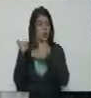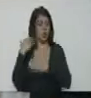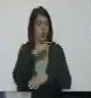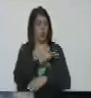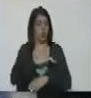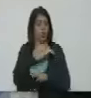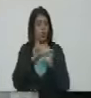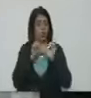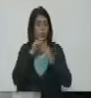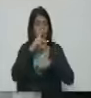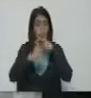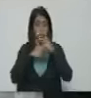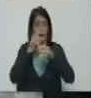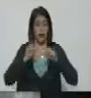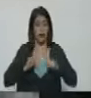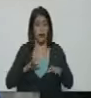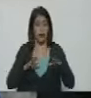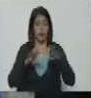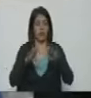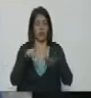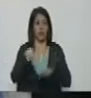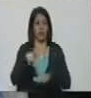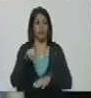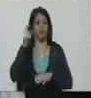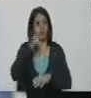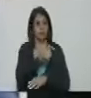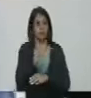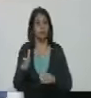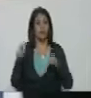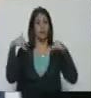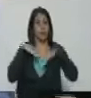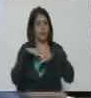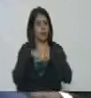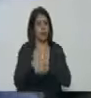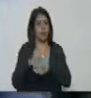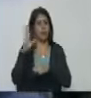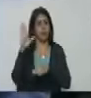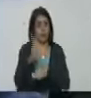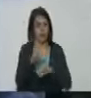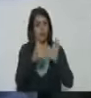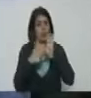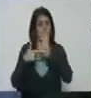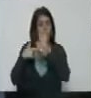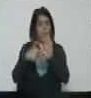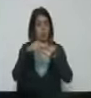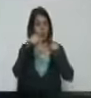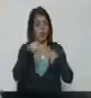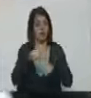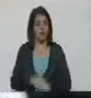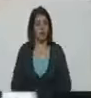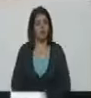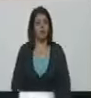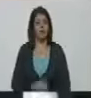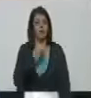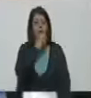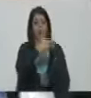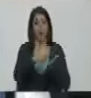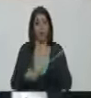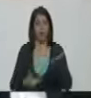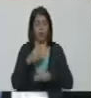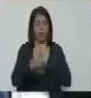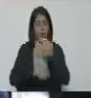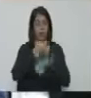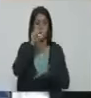Comisión Permanente de Política Exterior, Soberanía e Integración, venimos a presentarles el informe en el cual